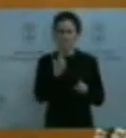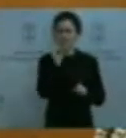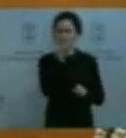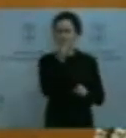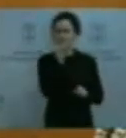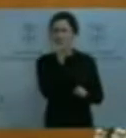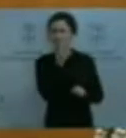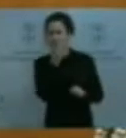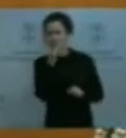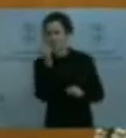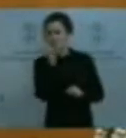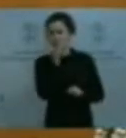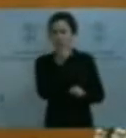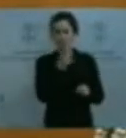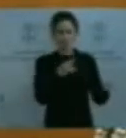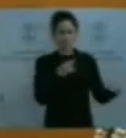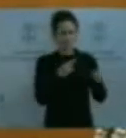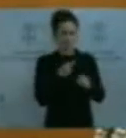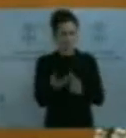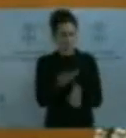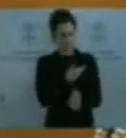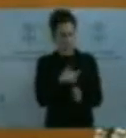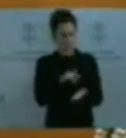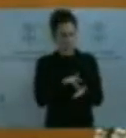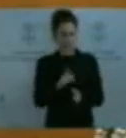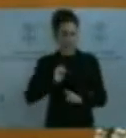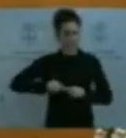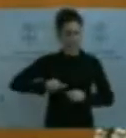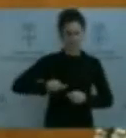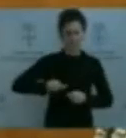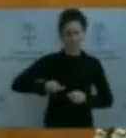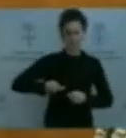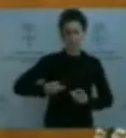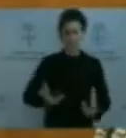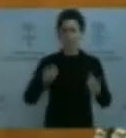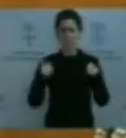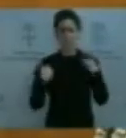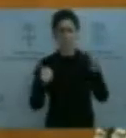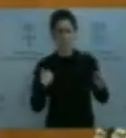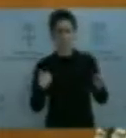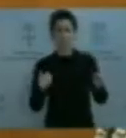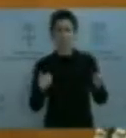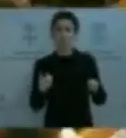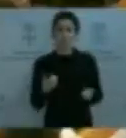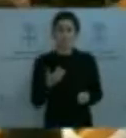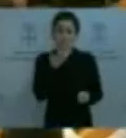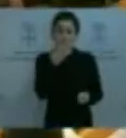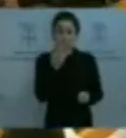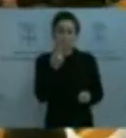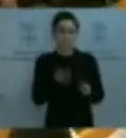el cargo, señor consejero. Y está tomando usted, si me lo permite, un mal camino. Gracias.